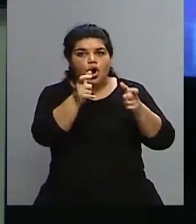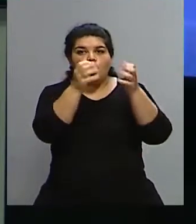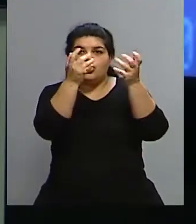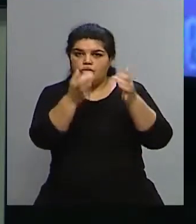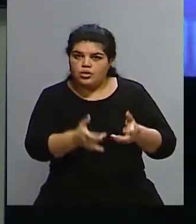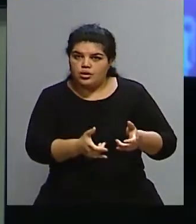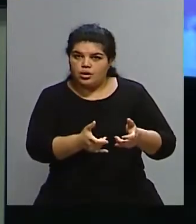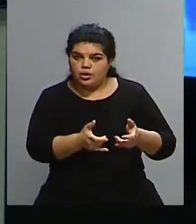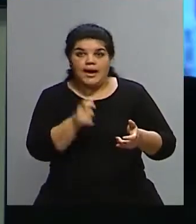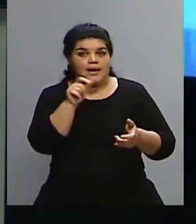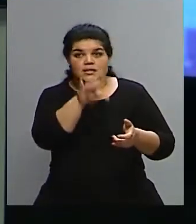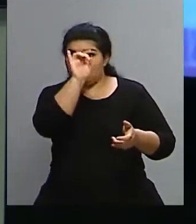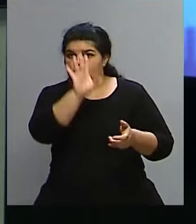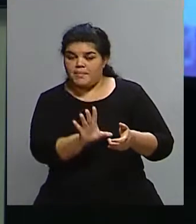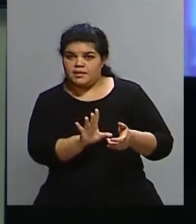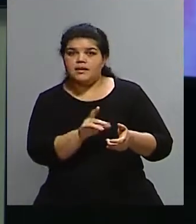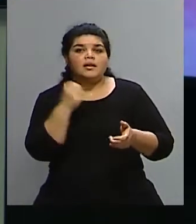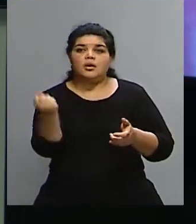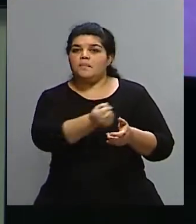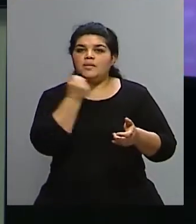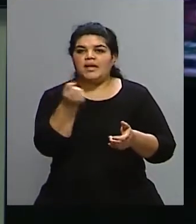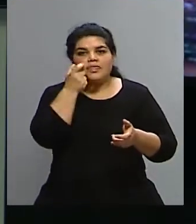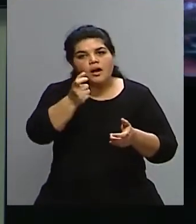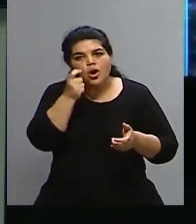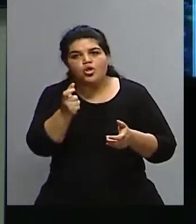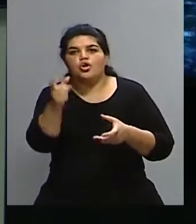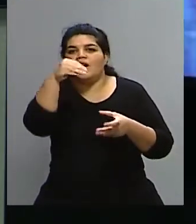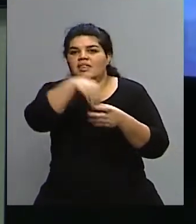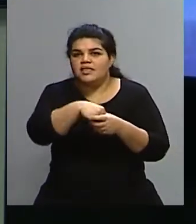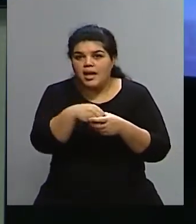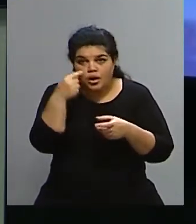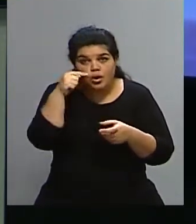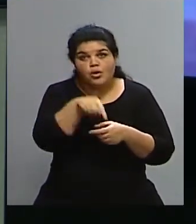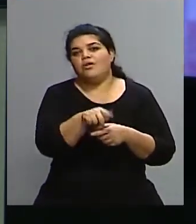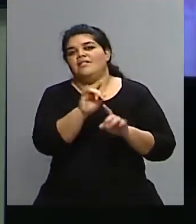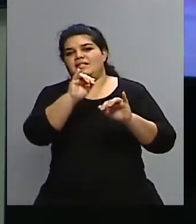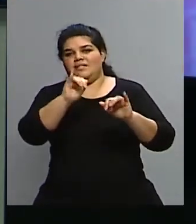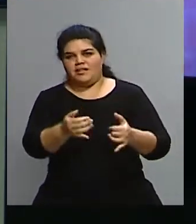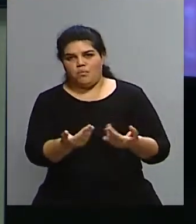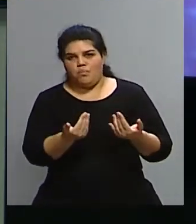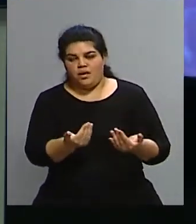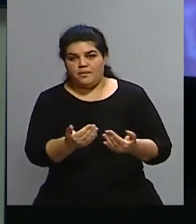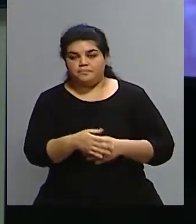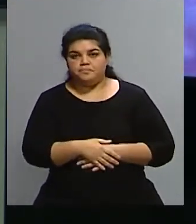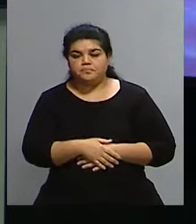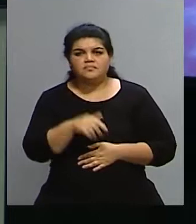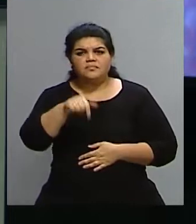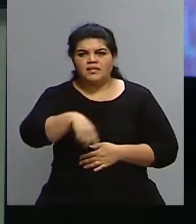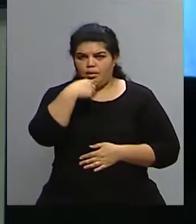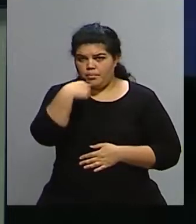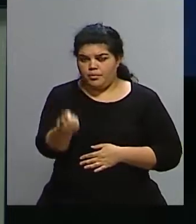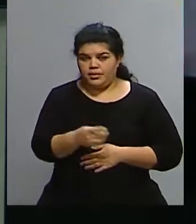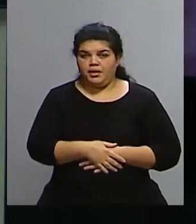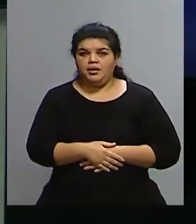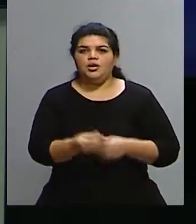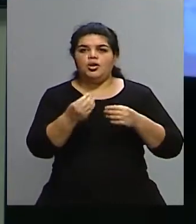su auditoría interna, según, digamos, cómo la determine la normativa. Pero bueno, la pregunta puntual, ¿cuál es la diferencia entre lo que es el control